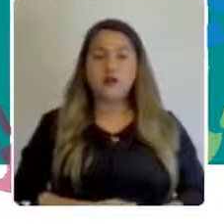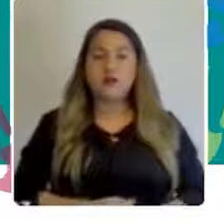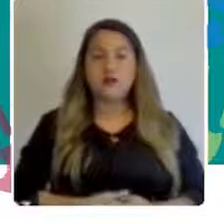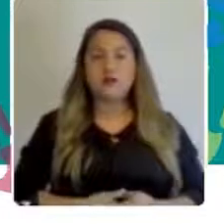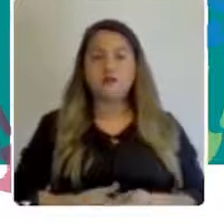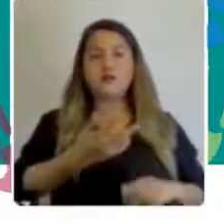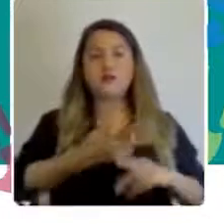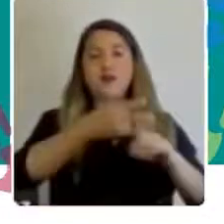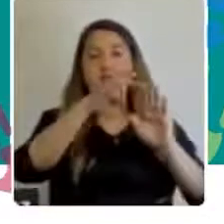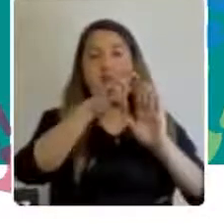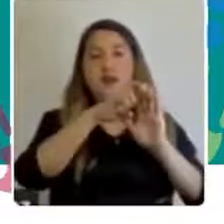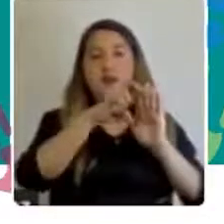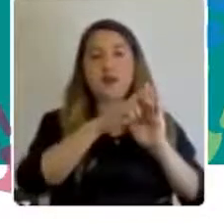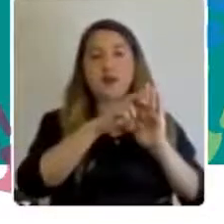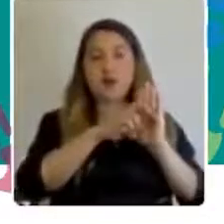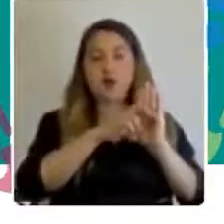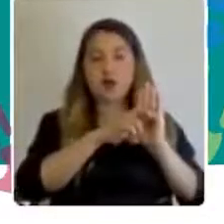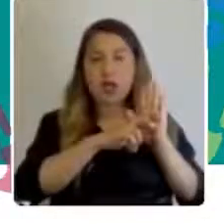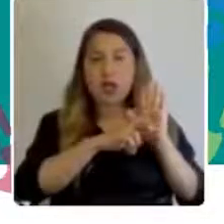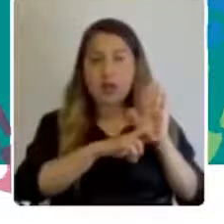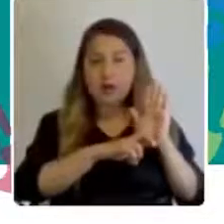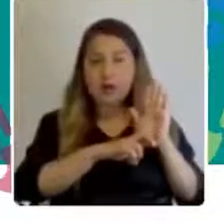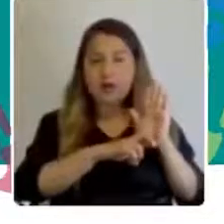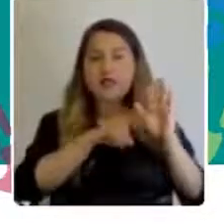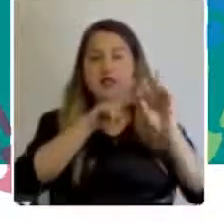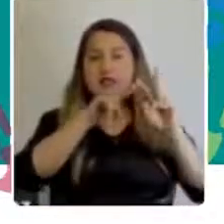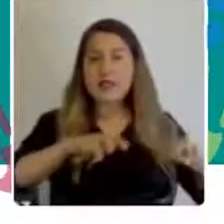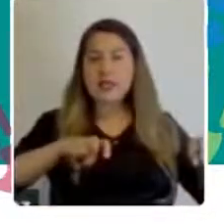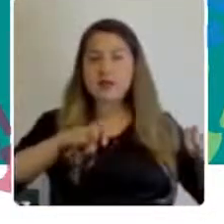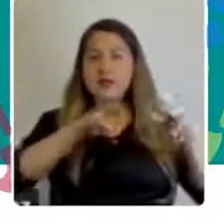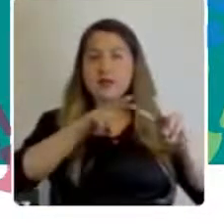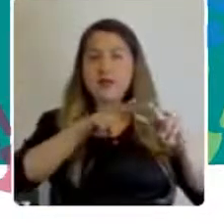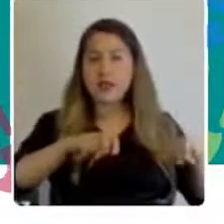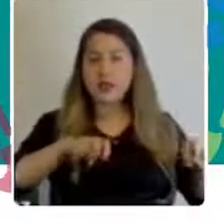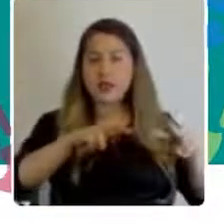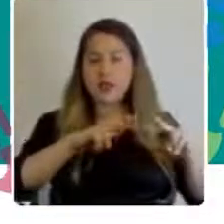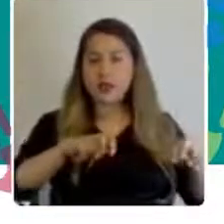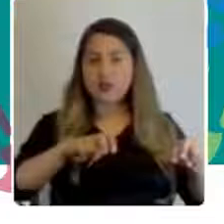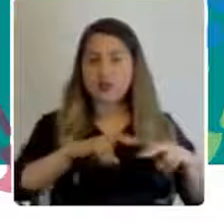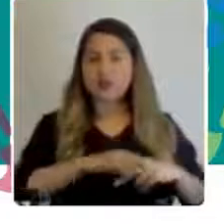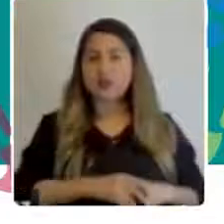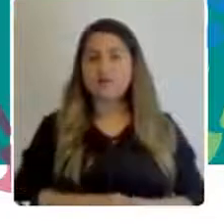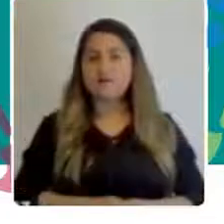de entrenamiento de nuevos investigadores, programas.